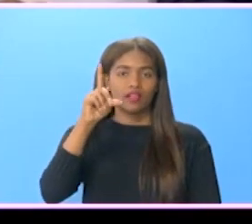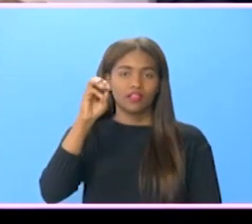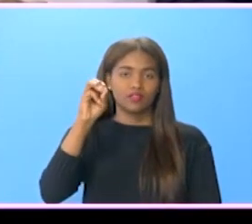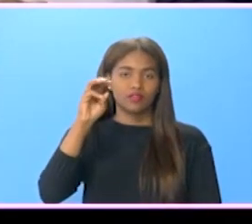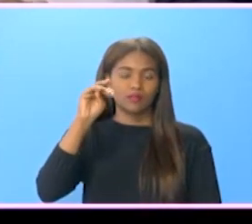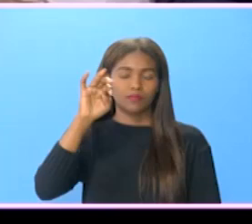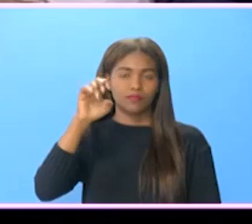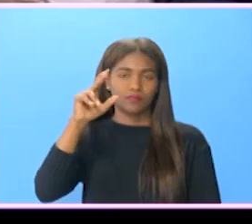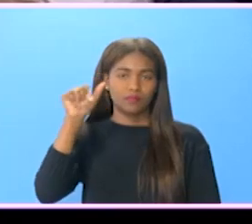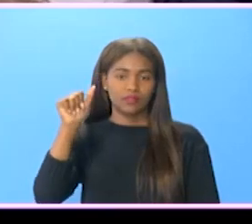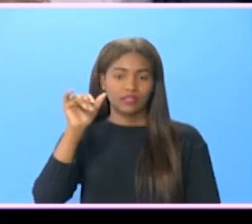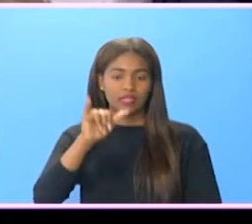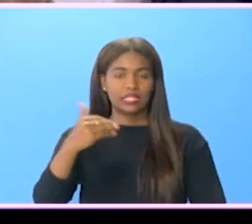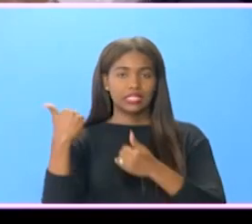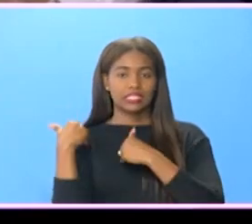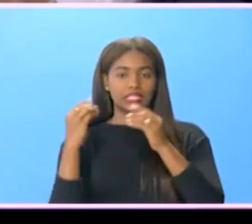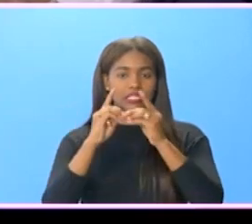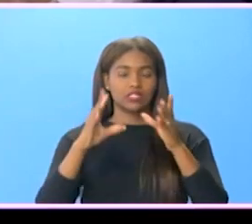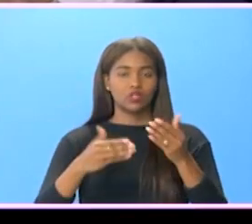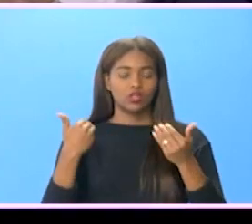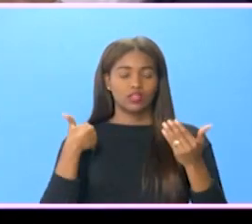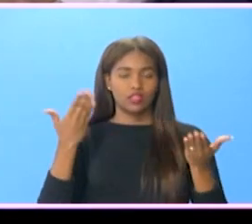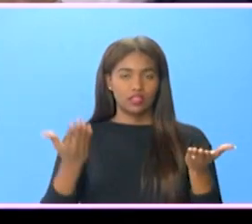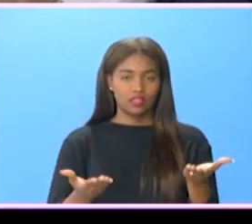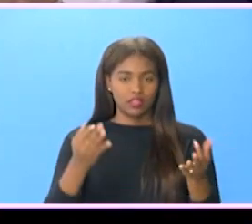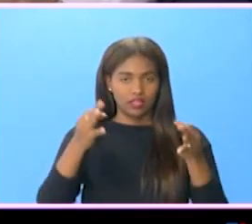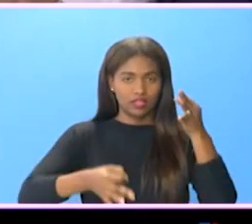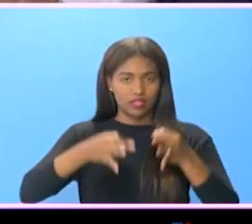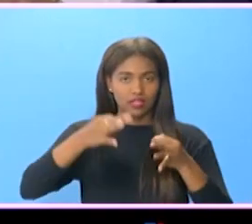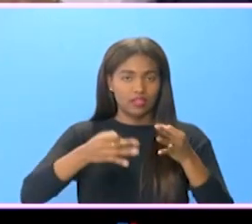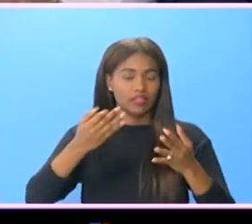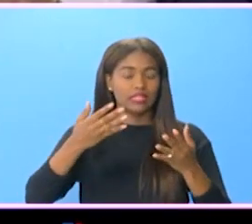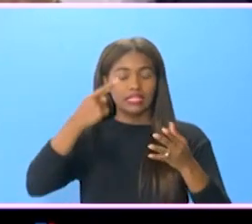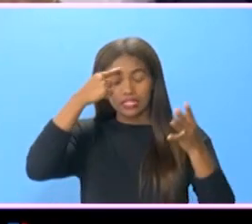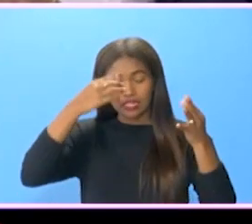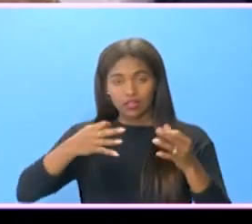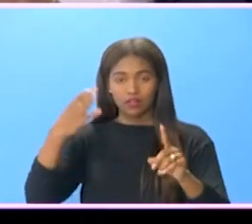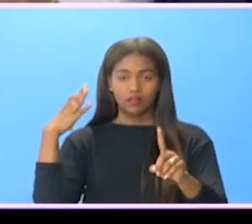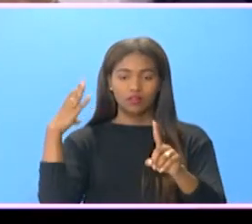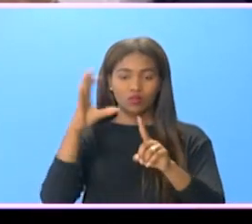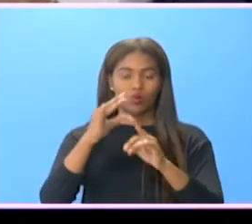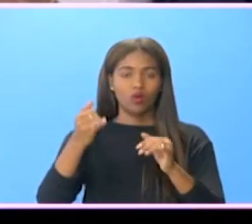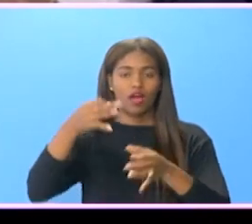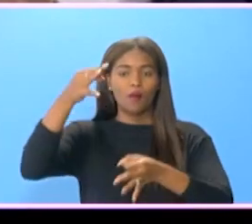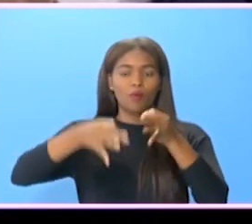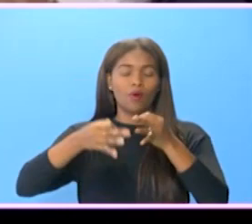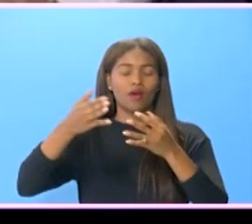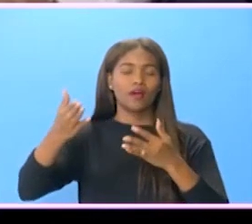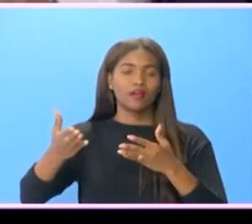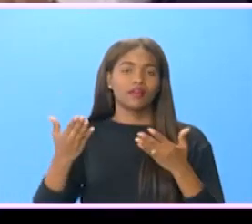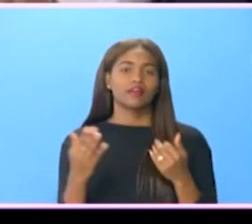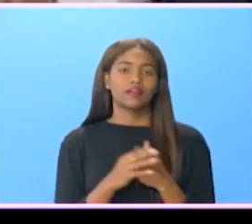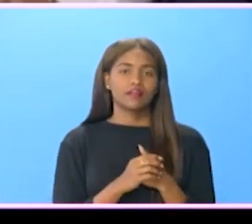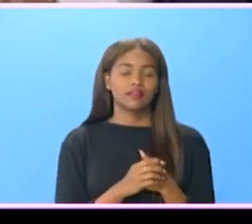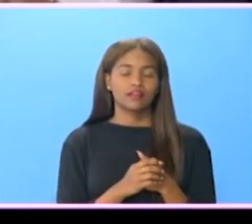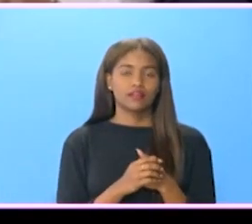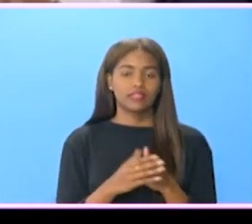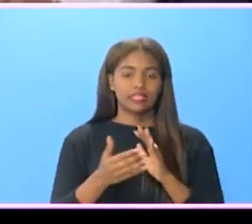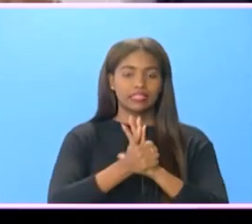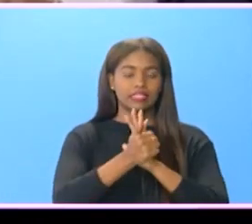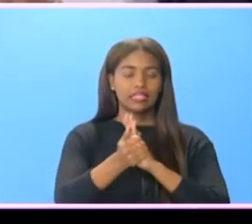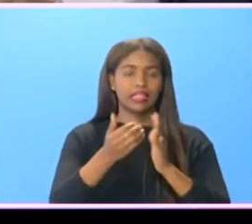Mera, esta dirección ejecutiva del partido ha decidido designar hoy al abogado jurista, experto en